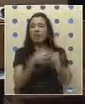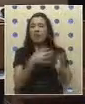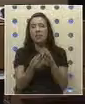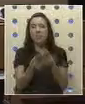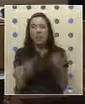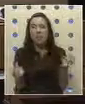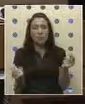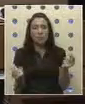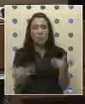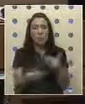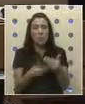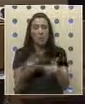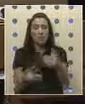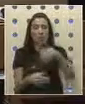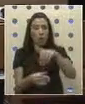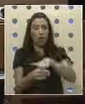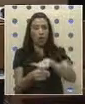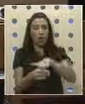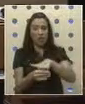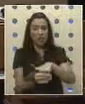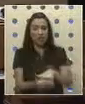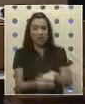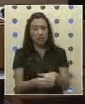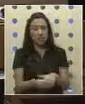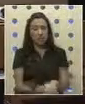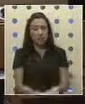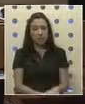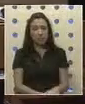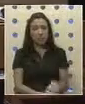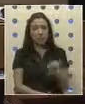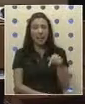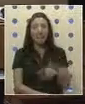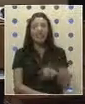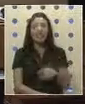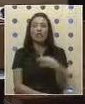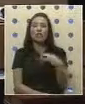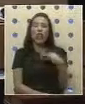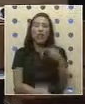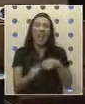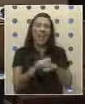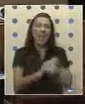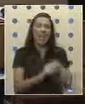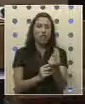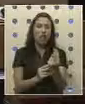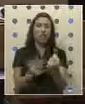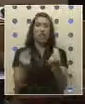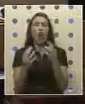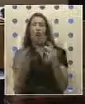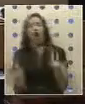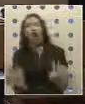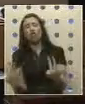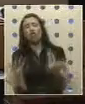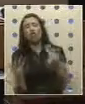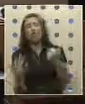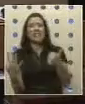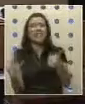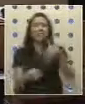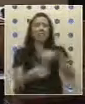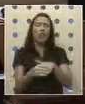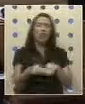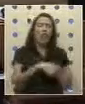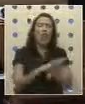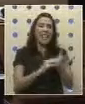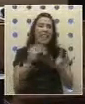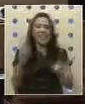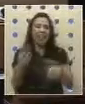limpieza del proceso electoral. Presidente, esta idea de que un ciudadano entre con 12 votos a la urna, o con 8 votos a la urna, con 6 votos a la urna para elegir 3